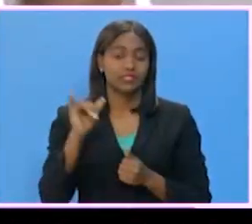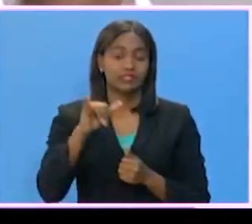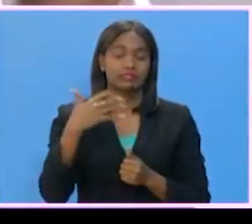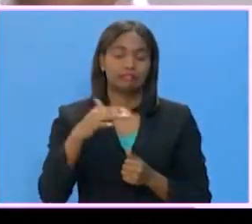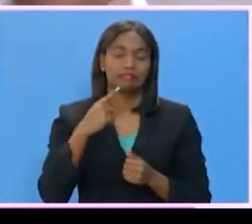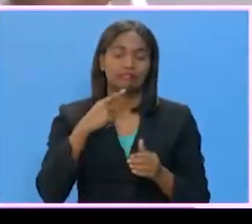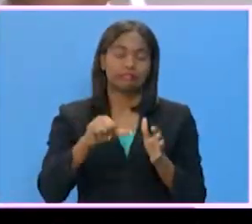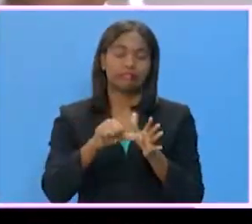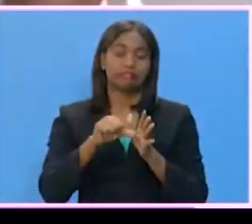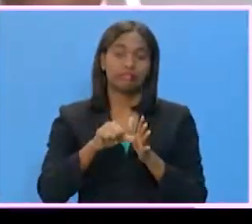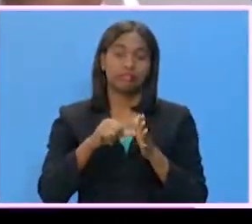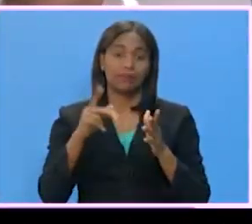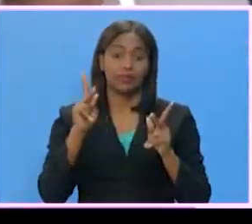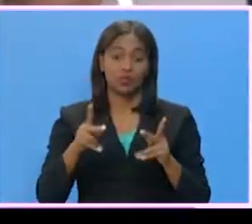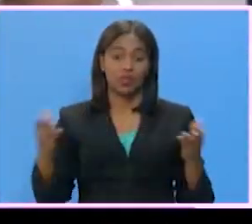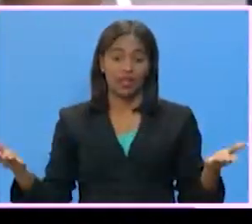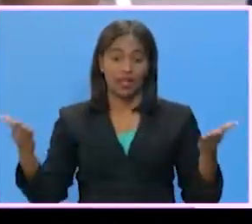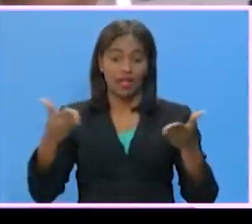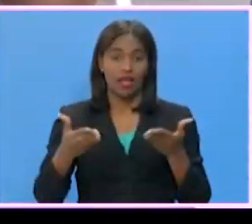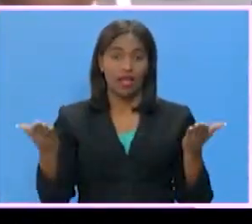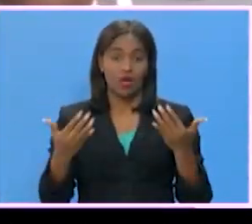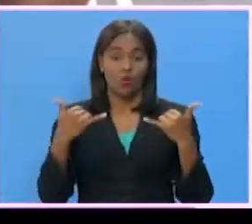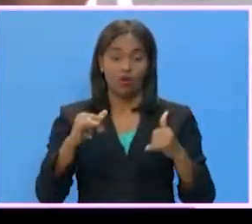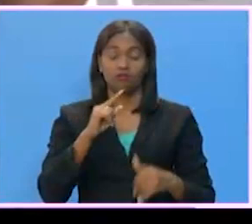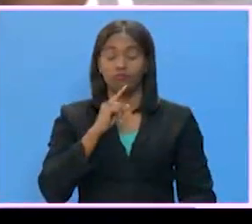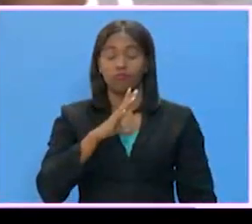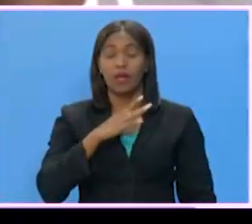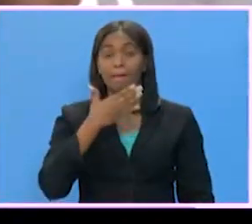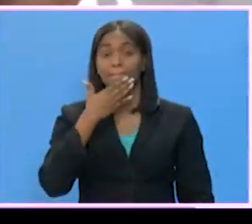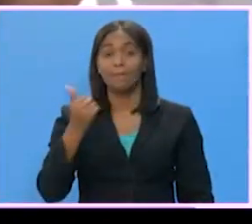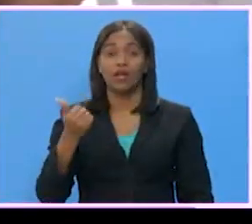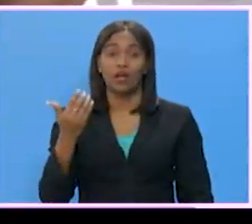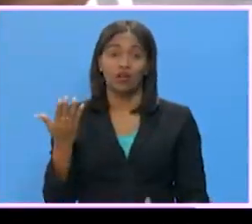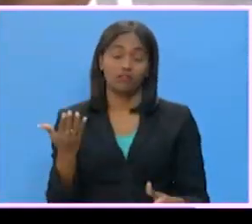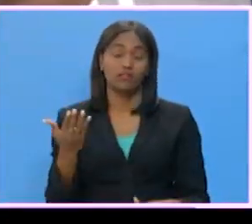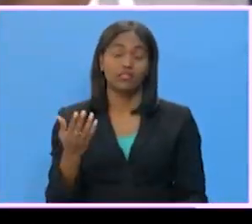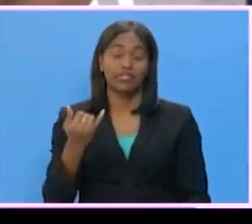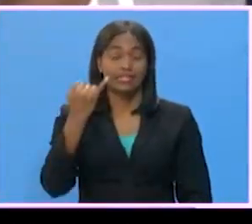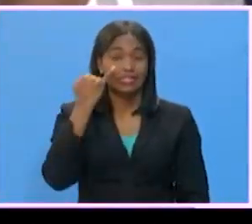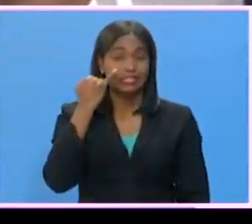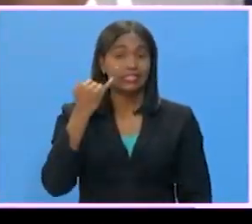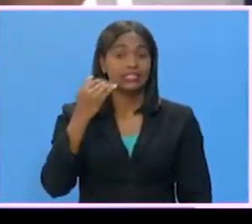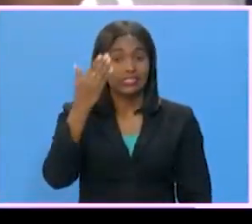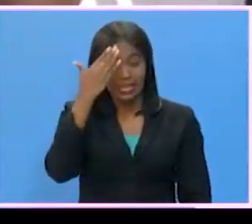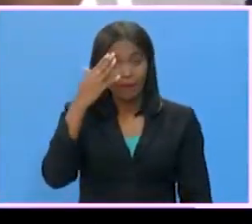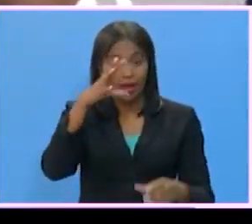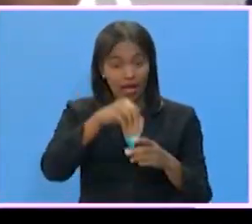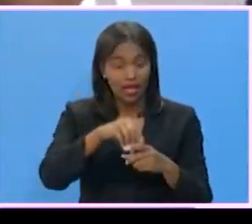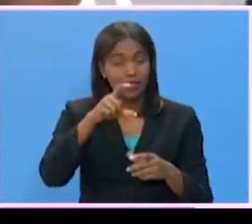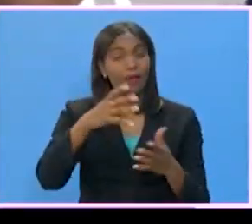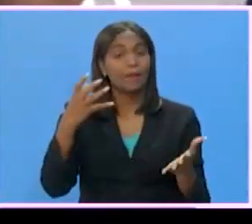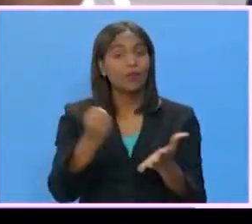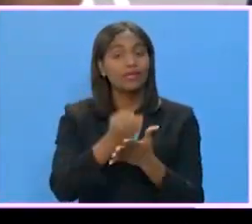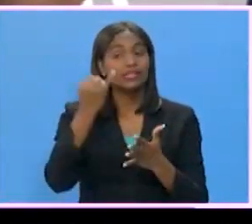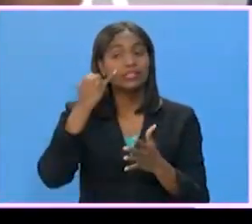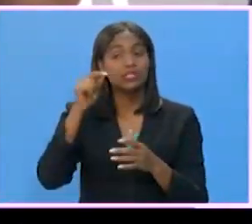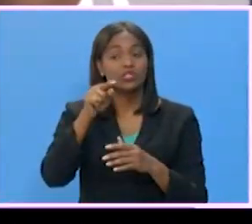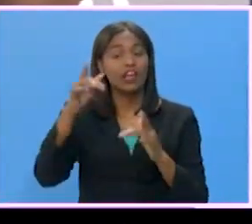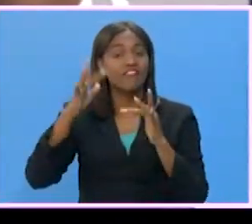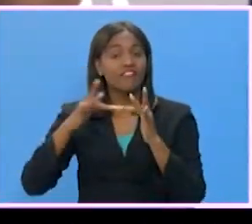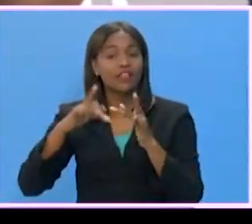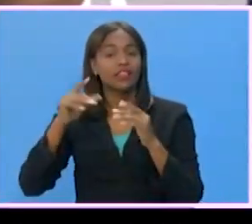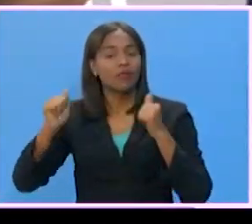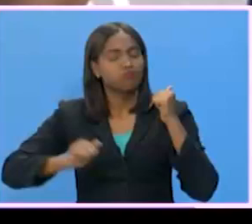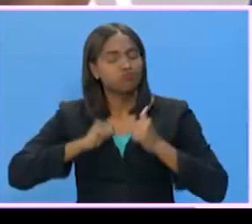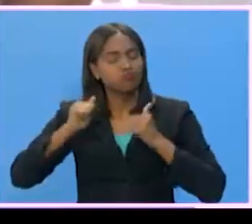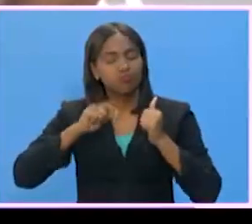prestigio. El que esté en esta liga, eso es uno A, esta es la mejor liga del país. Y el que esté, que lo aproveche, y lo que le faltan, que trabajen